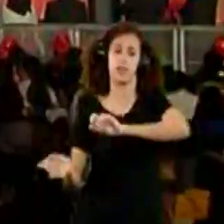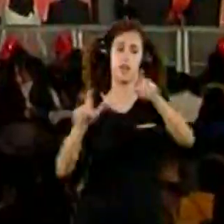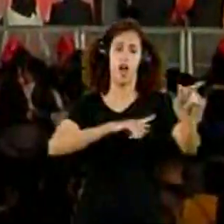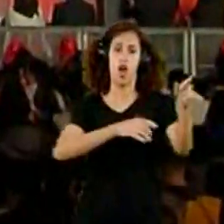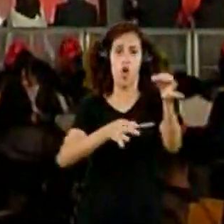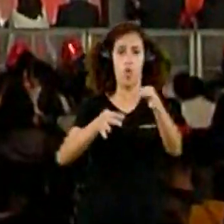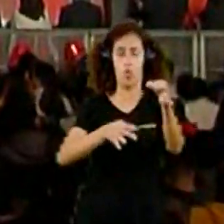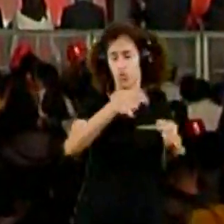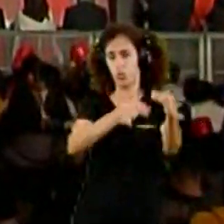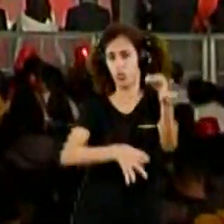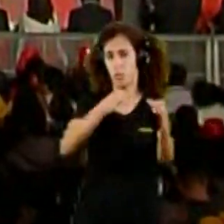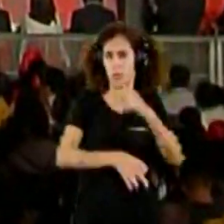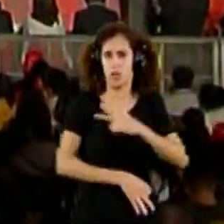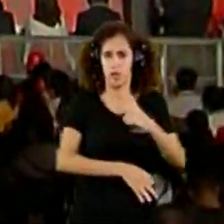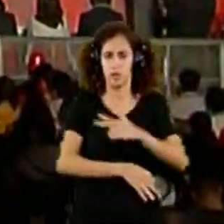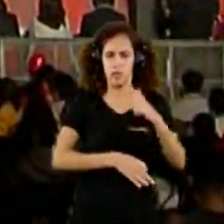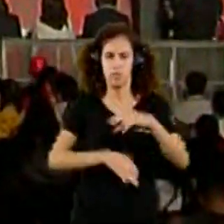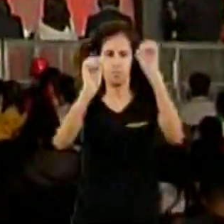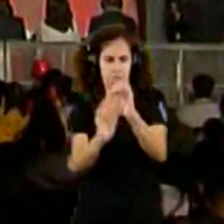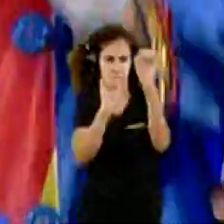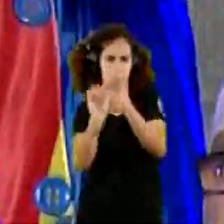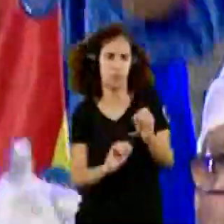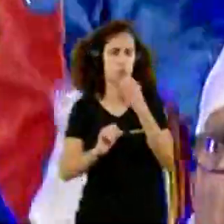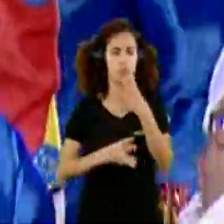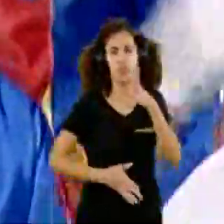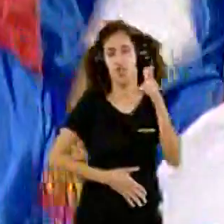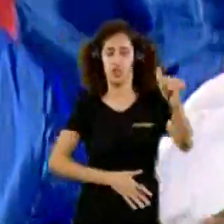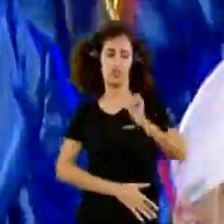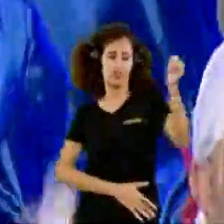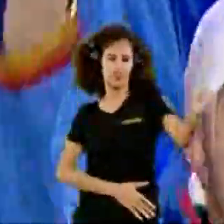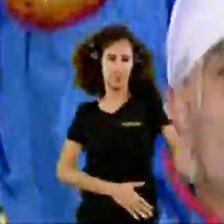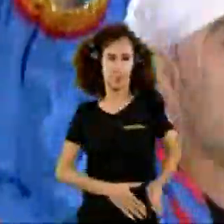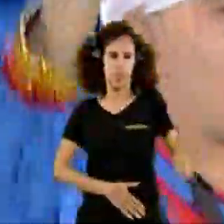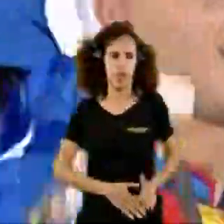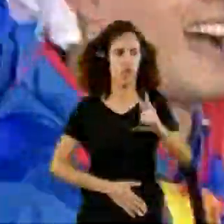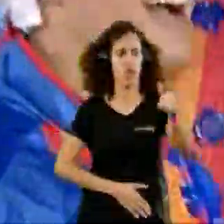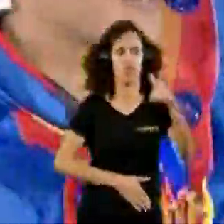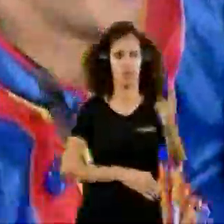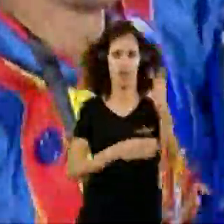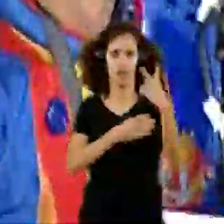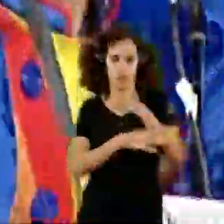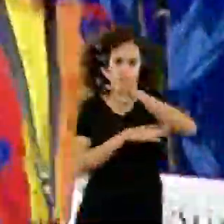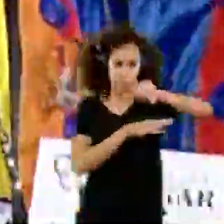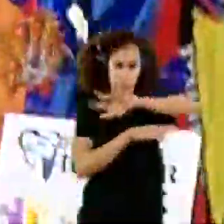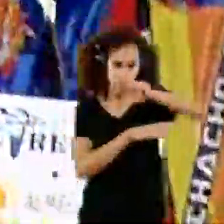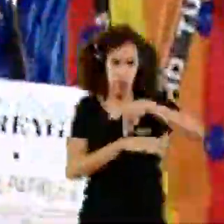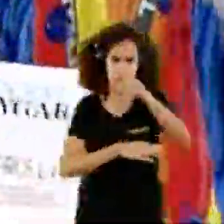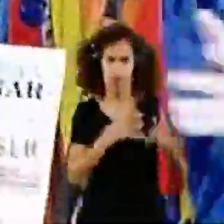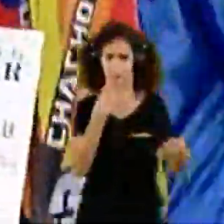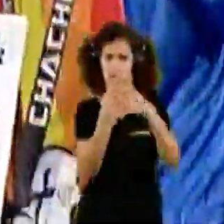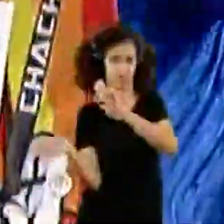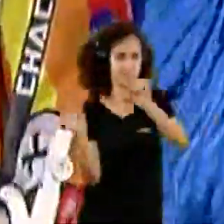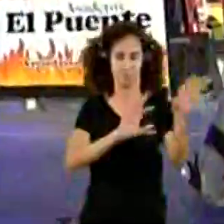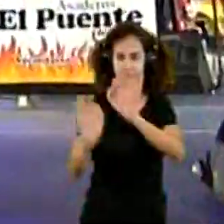abogados millonarios, que se sienten intocables, aunque defrauden más, no pisarán la cárcel.